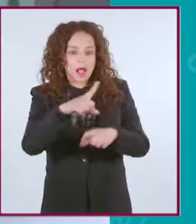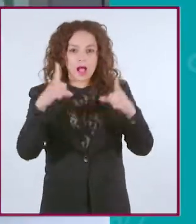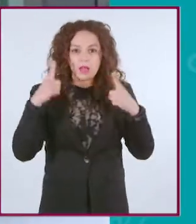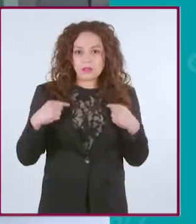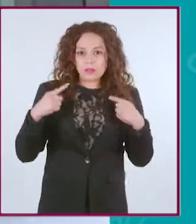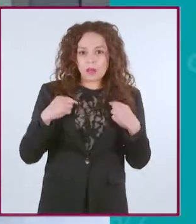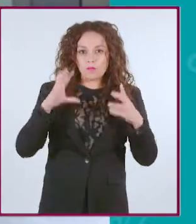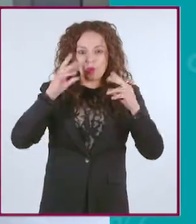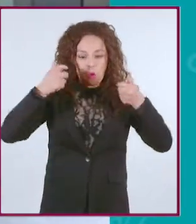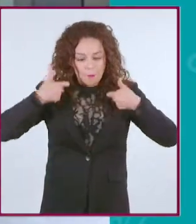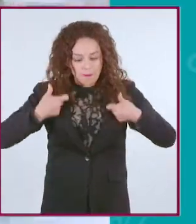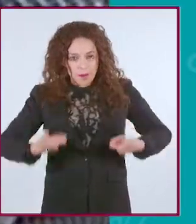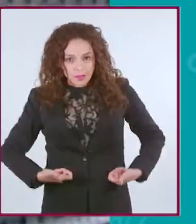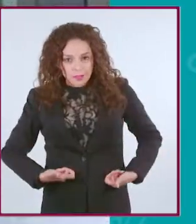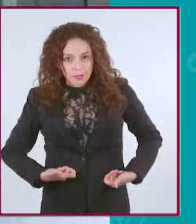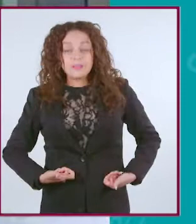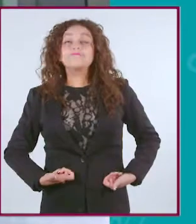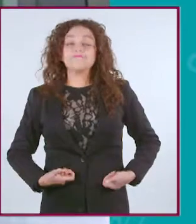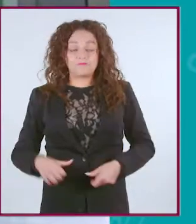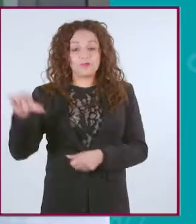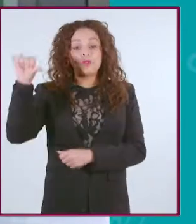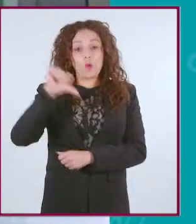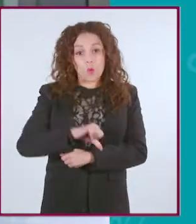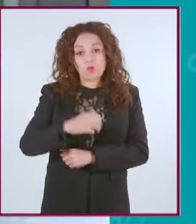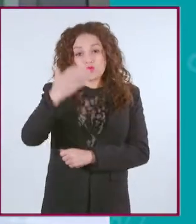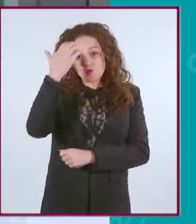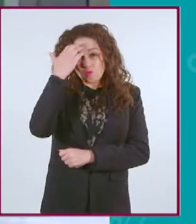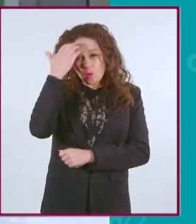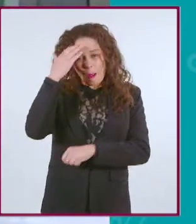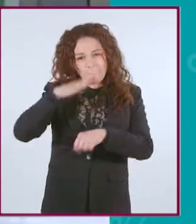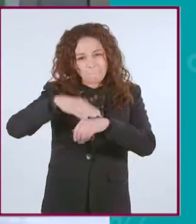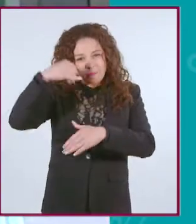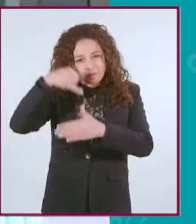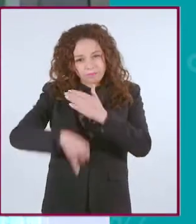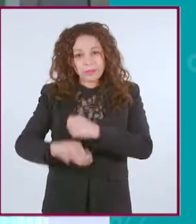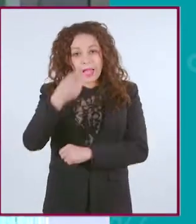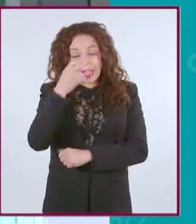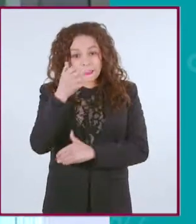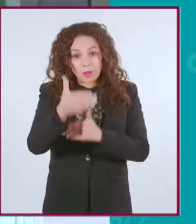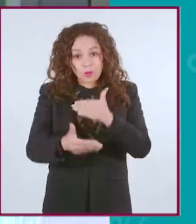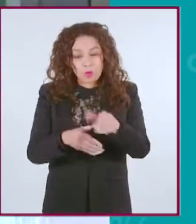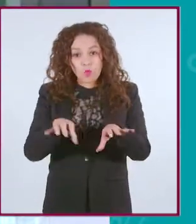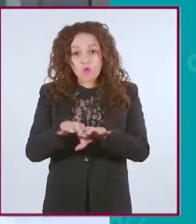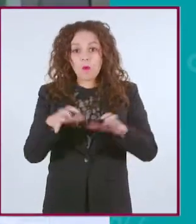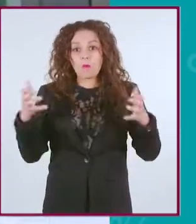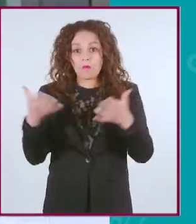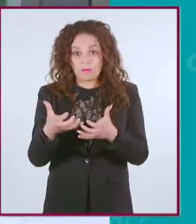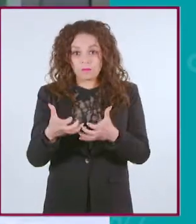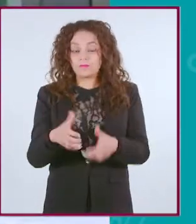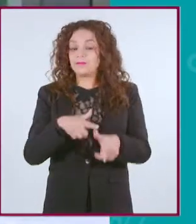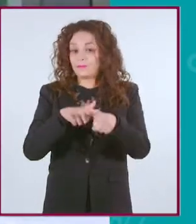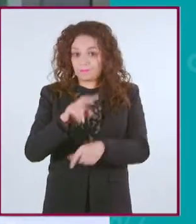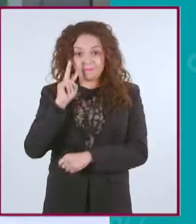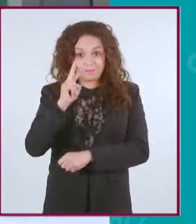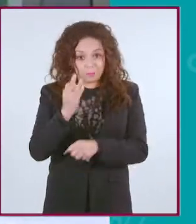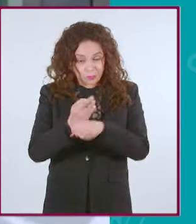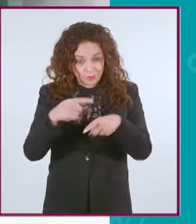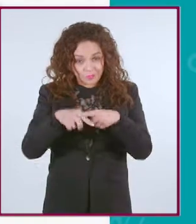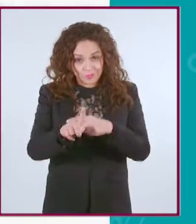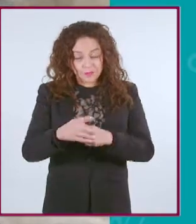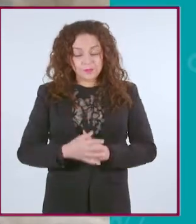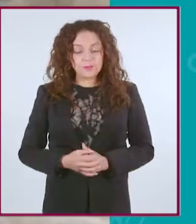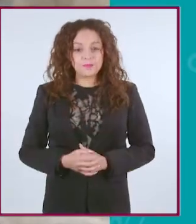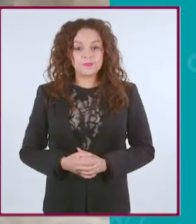playera que traes puesta? Bueno, pues hoy conoceremos todo ese proceso, así que no te despegues, porque esto apenas comienza.